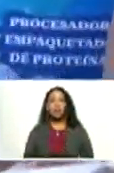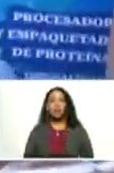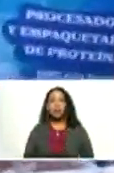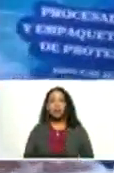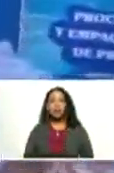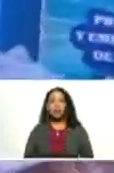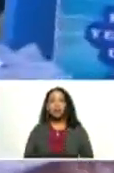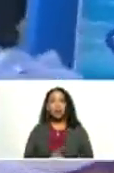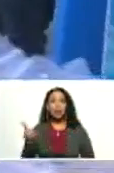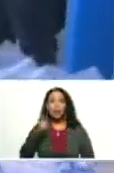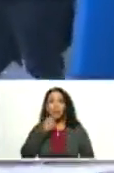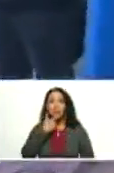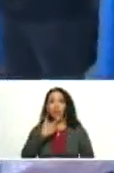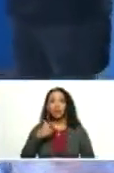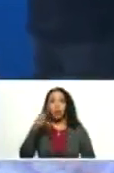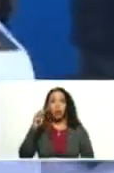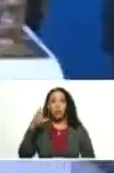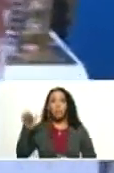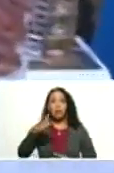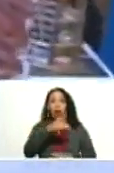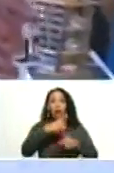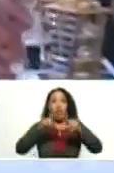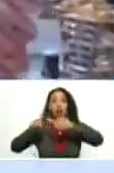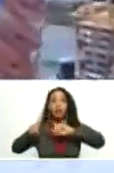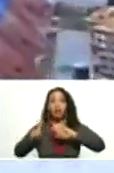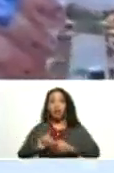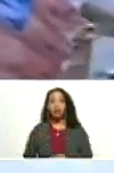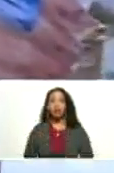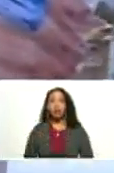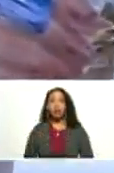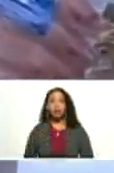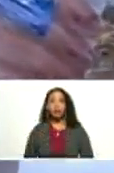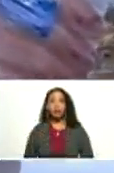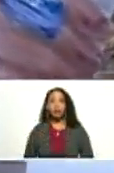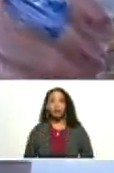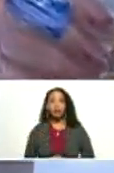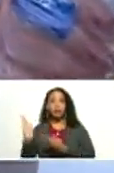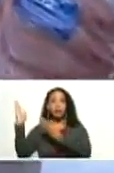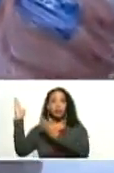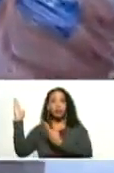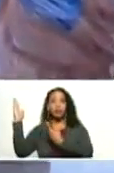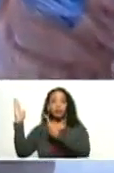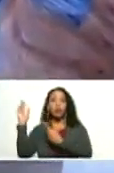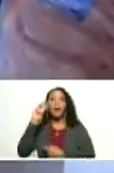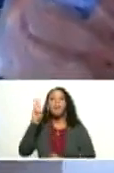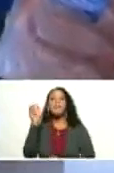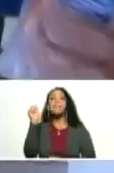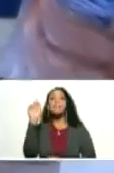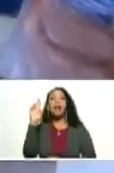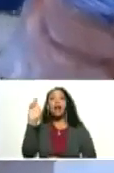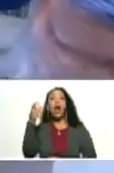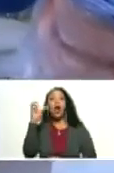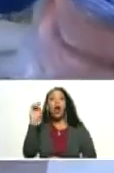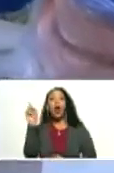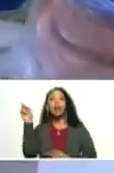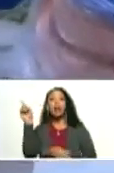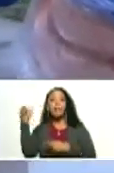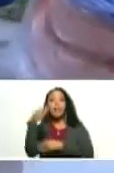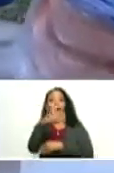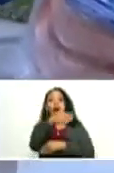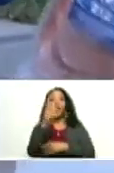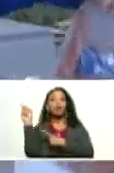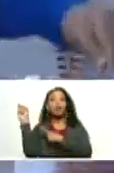el famoso pargo, ¿no? Mira, que se da pargo, mucho aquí, mira, en el litoral. Aquí tenemos cuatro pargos. ¿Ah? Cuatro pargos tengo en mi mano. Y por